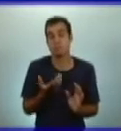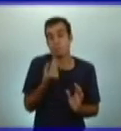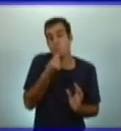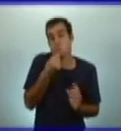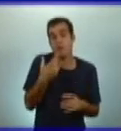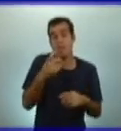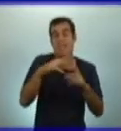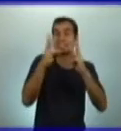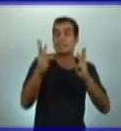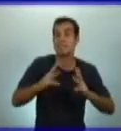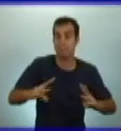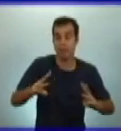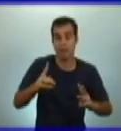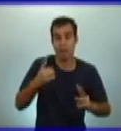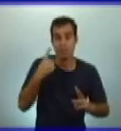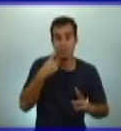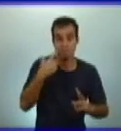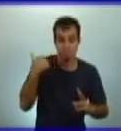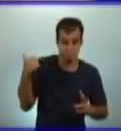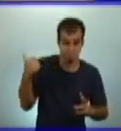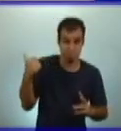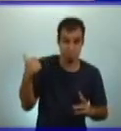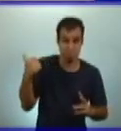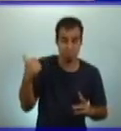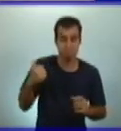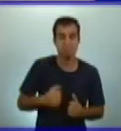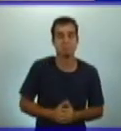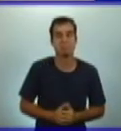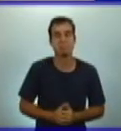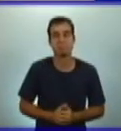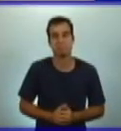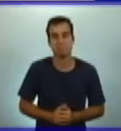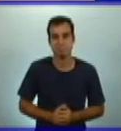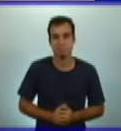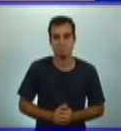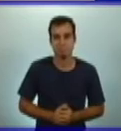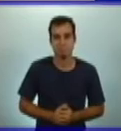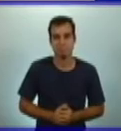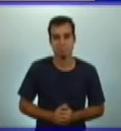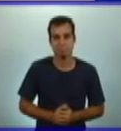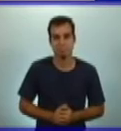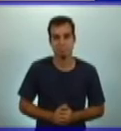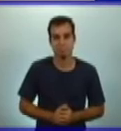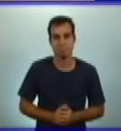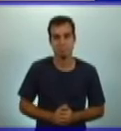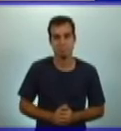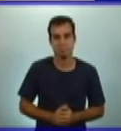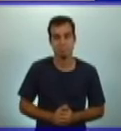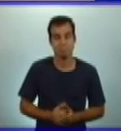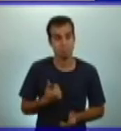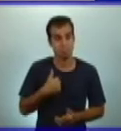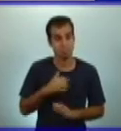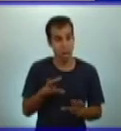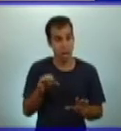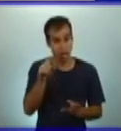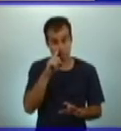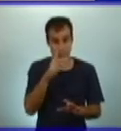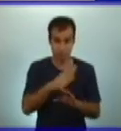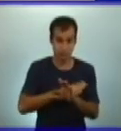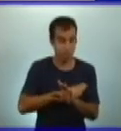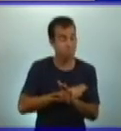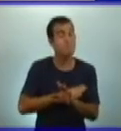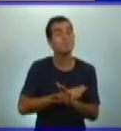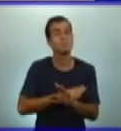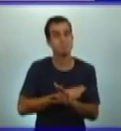tienen el portal Cuba Educa y también pueden interactuar con el repasador virtual. Yo, por último, decirles